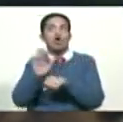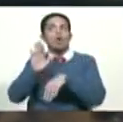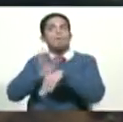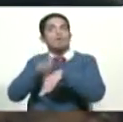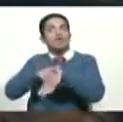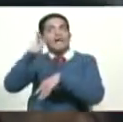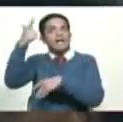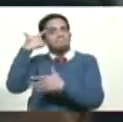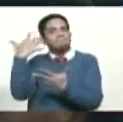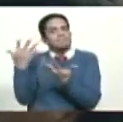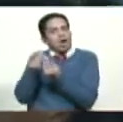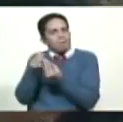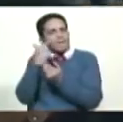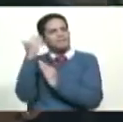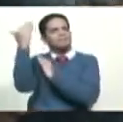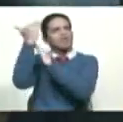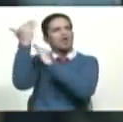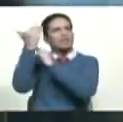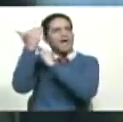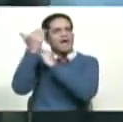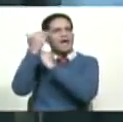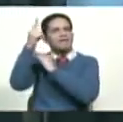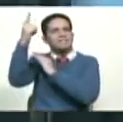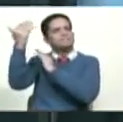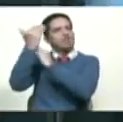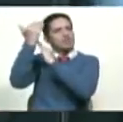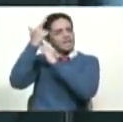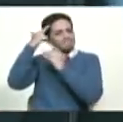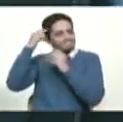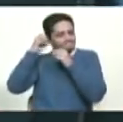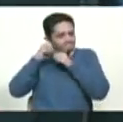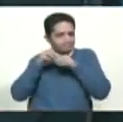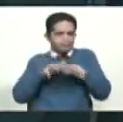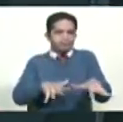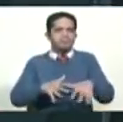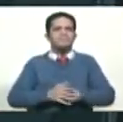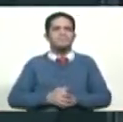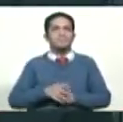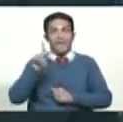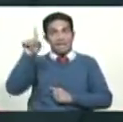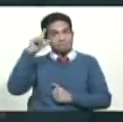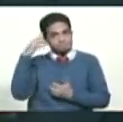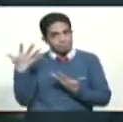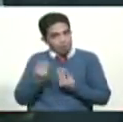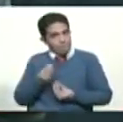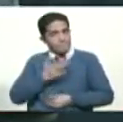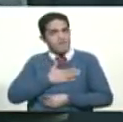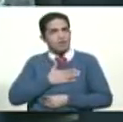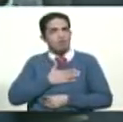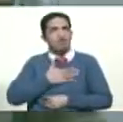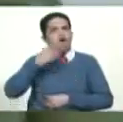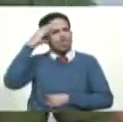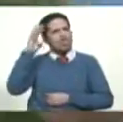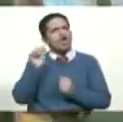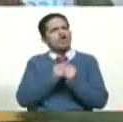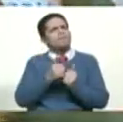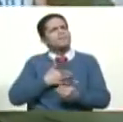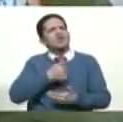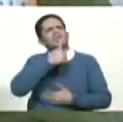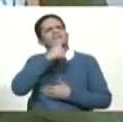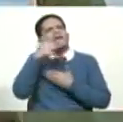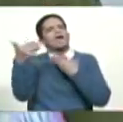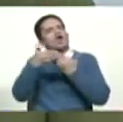Él me abraza, Él me protege con su manto sagrado. Él está conmigo, Dios conmigo, ¿quién